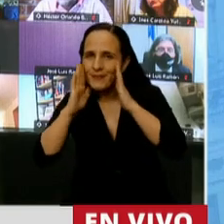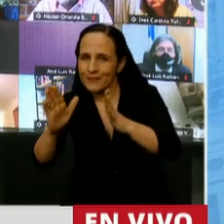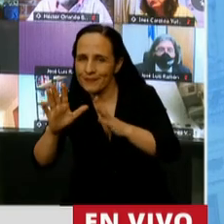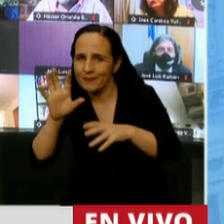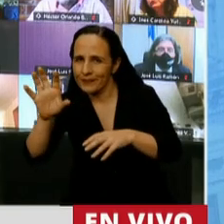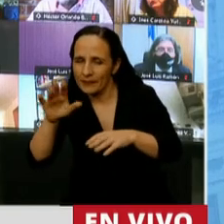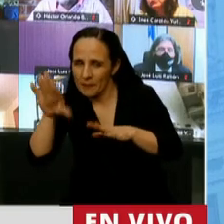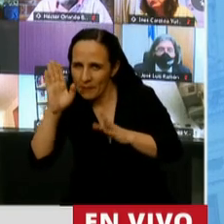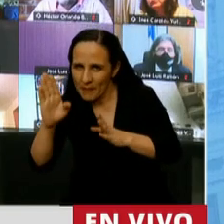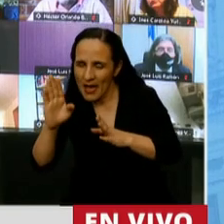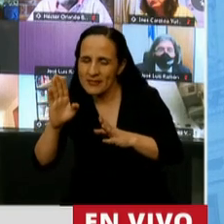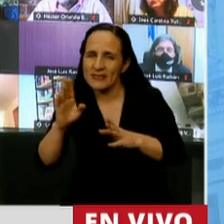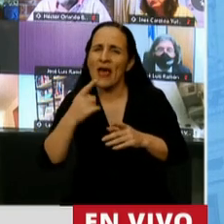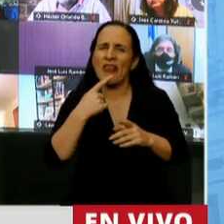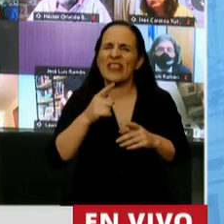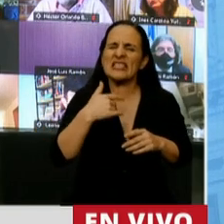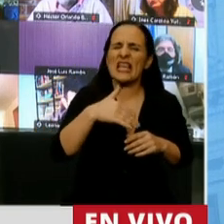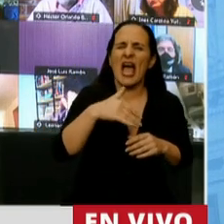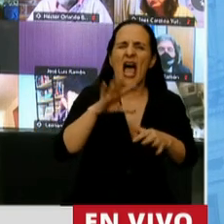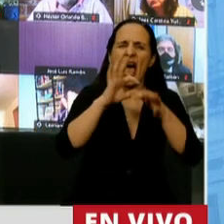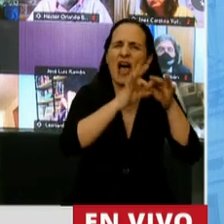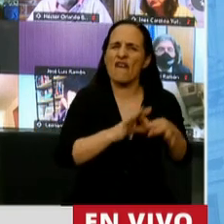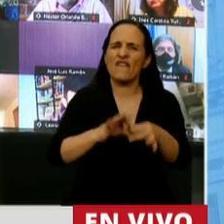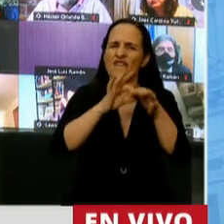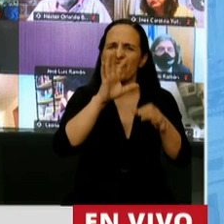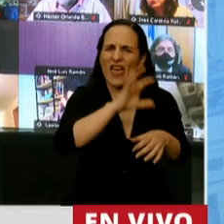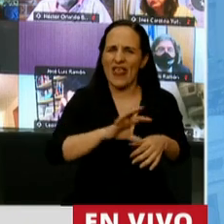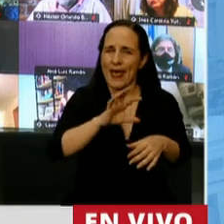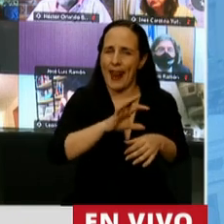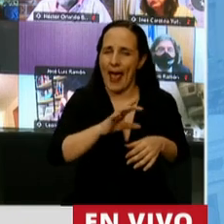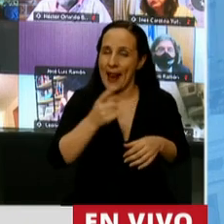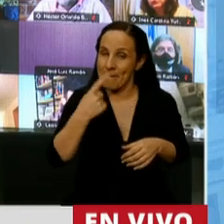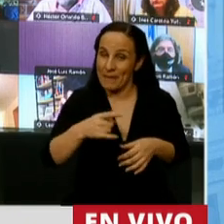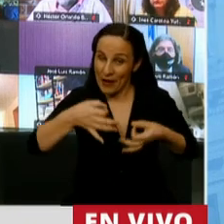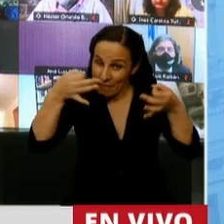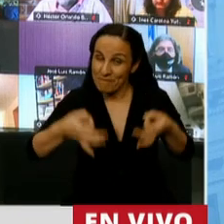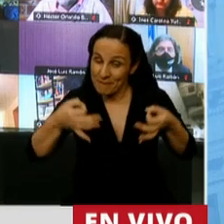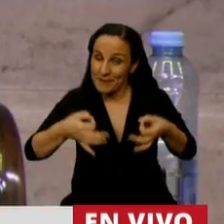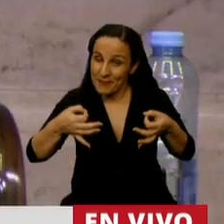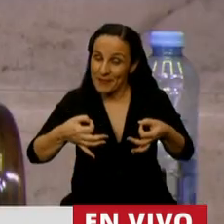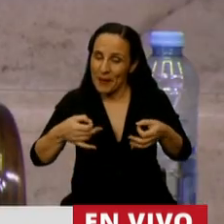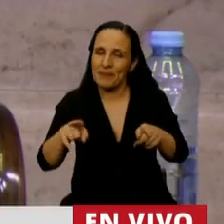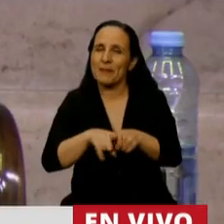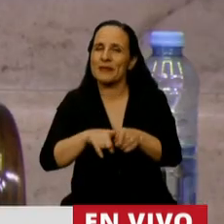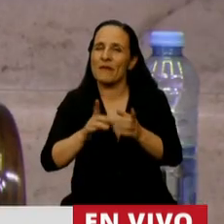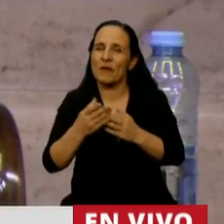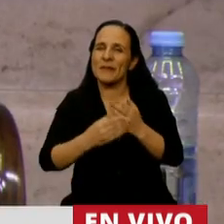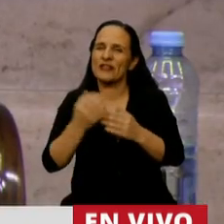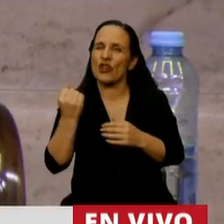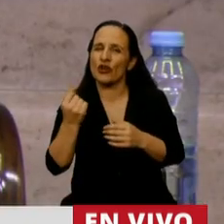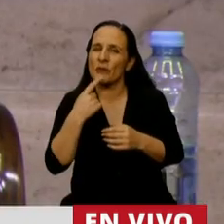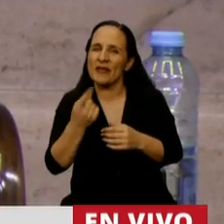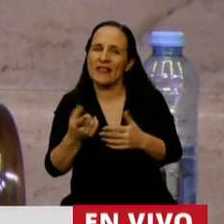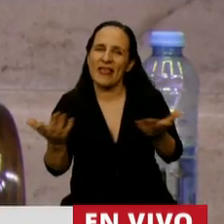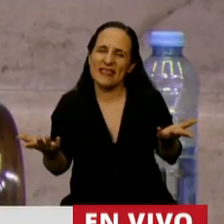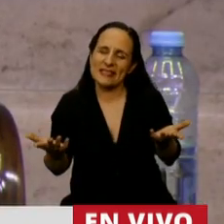música cuasi federal para los seguidores de lana campo pero como diría el ministro de economía al final